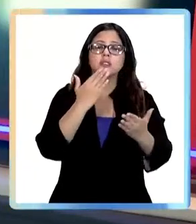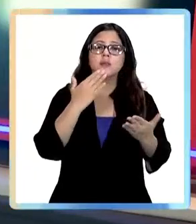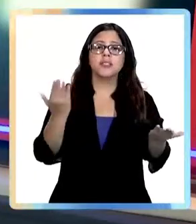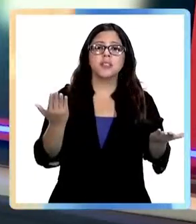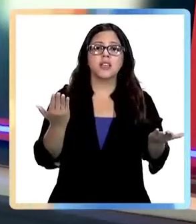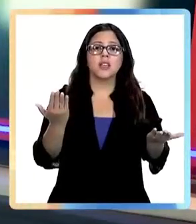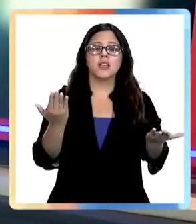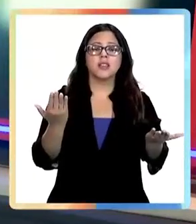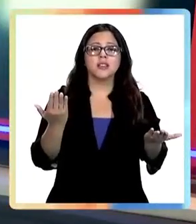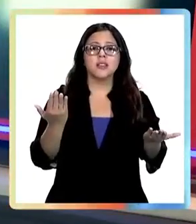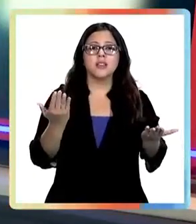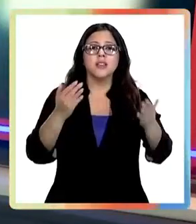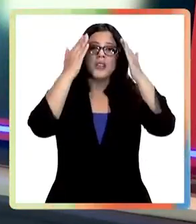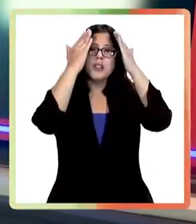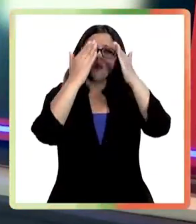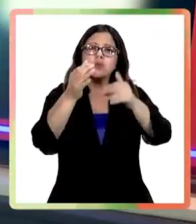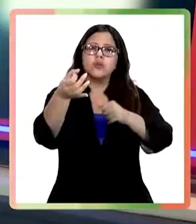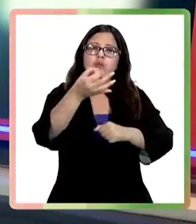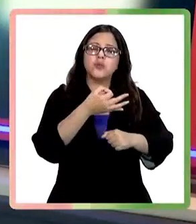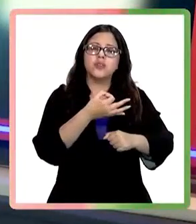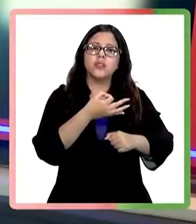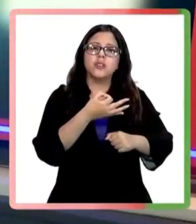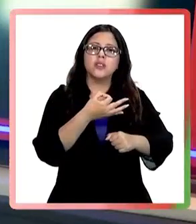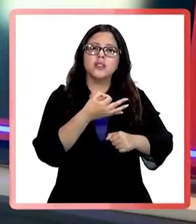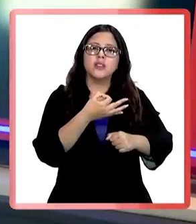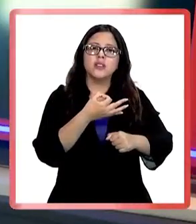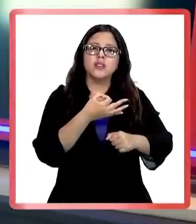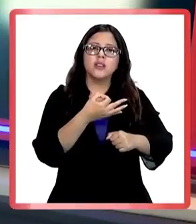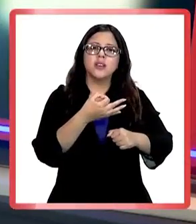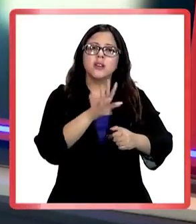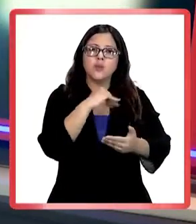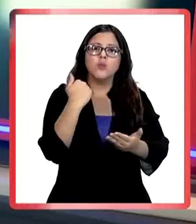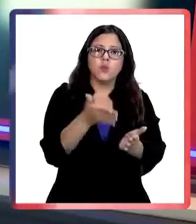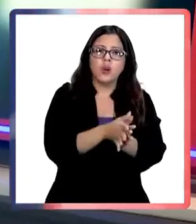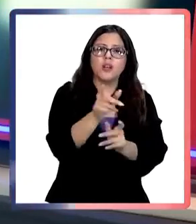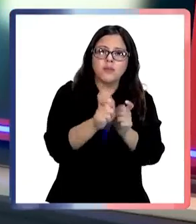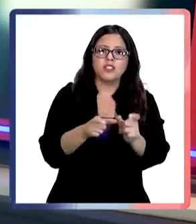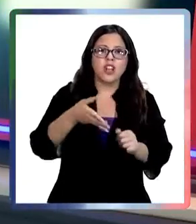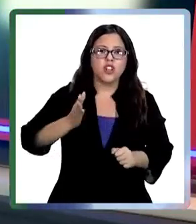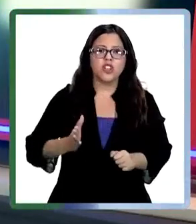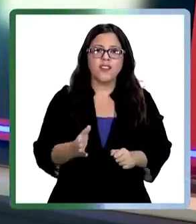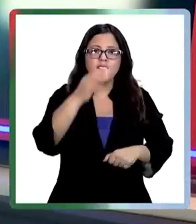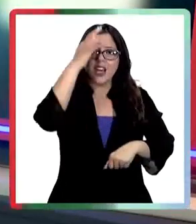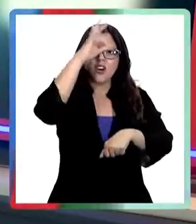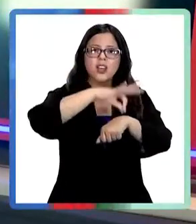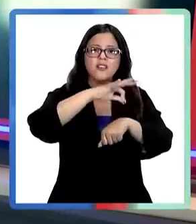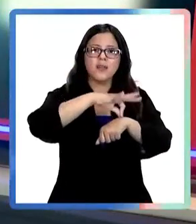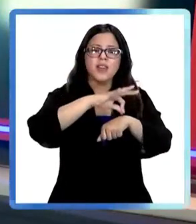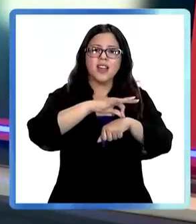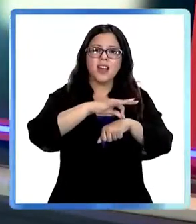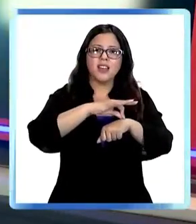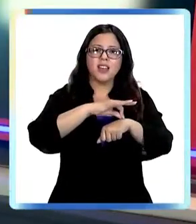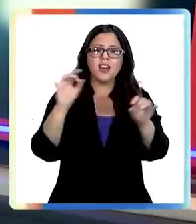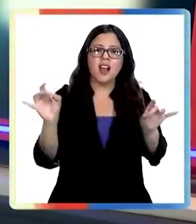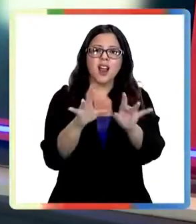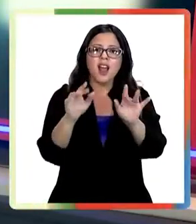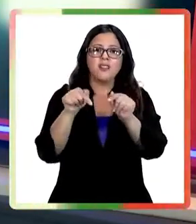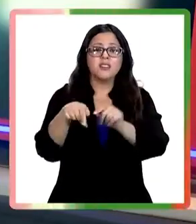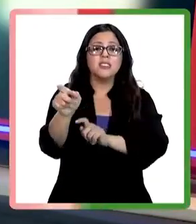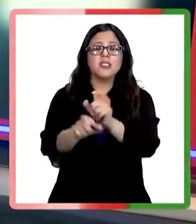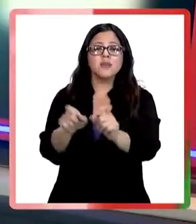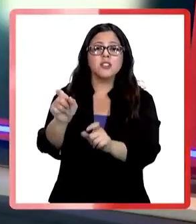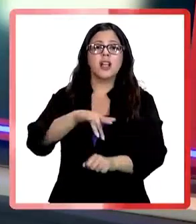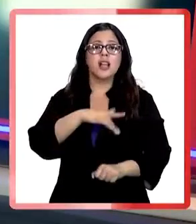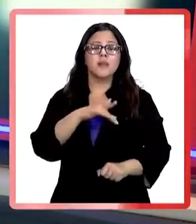todo, doctora, y me llama muchísimo lo que usted dice, la atención porque están muriendo personas todavía que tienen enfermedades crónicas graves. Esas